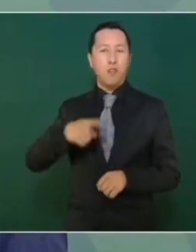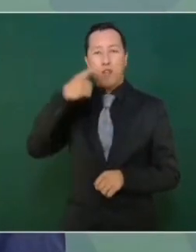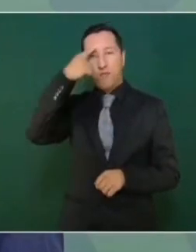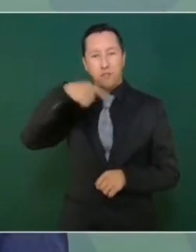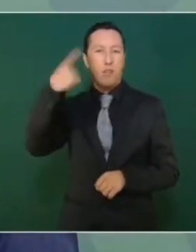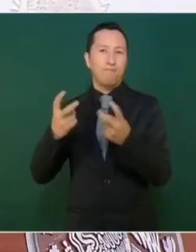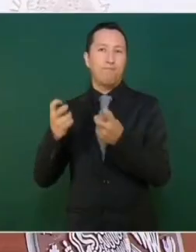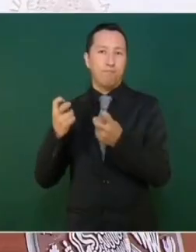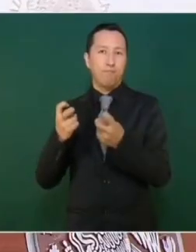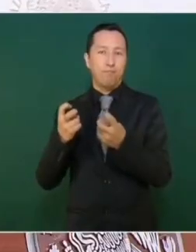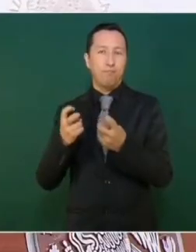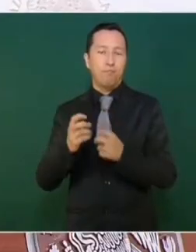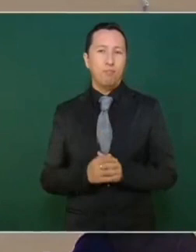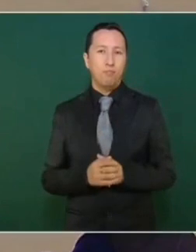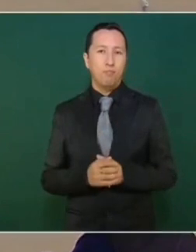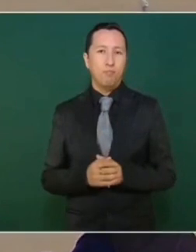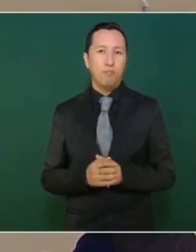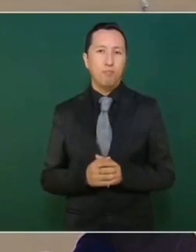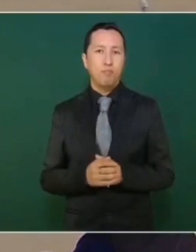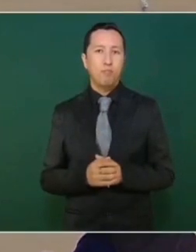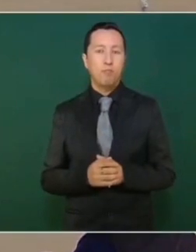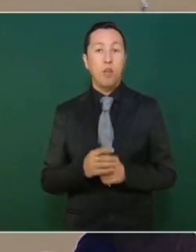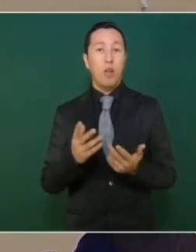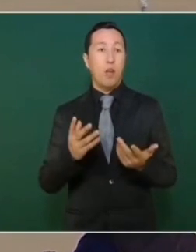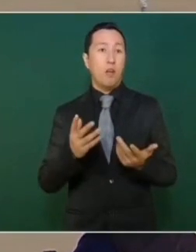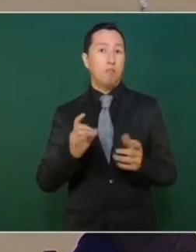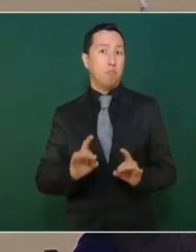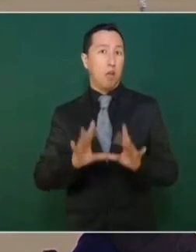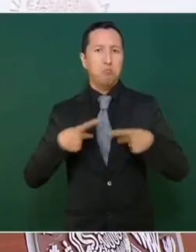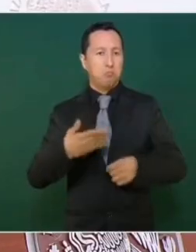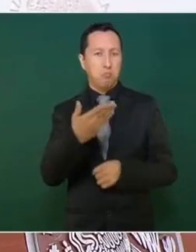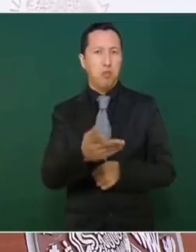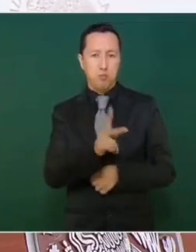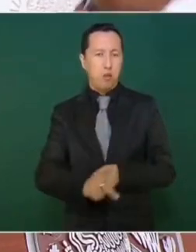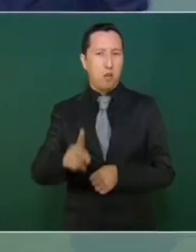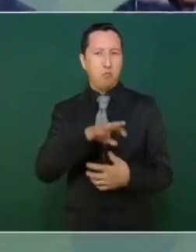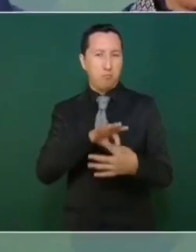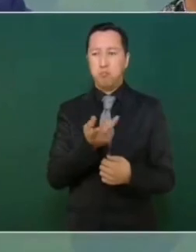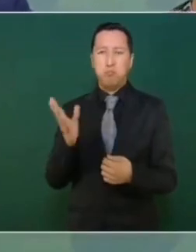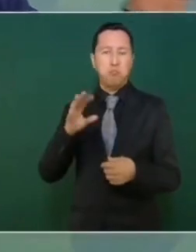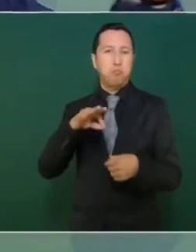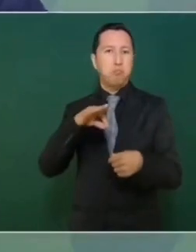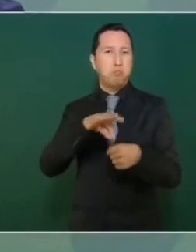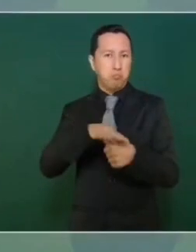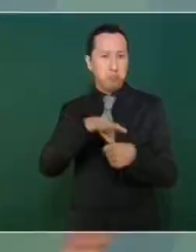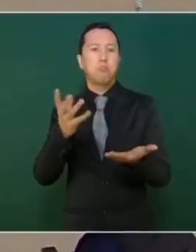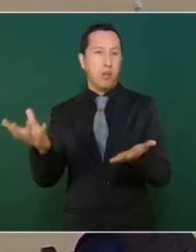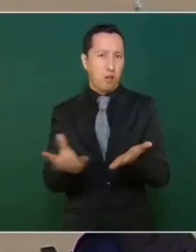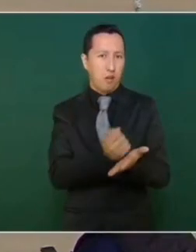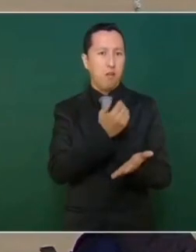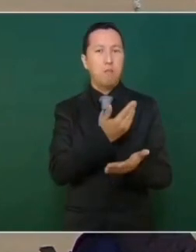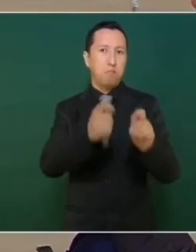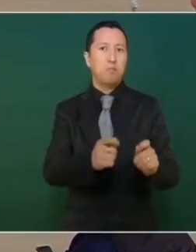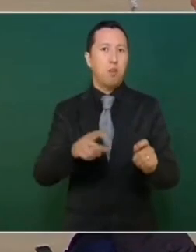saqueo, el robo. Y cuando un agente del pueblo llega por decisión del mismo pueblo